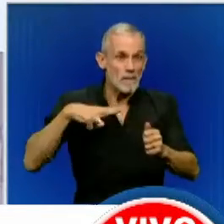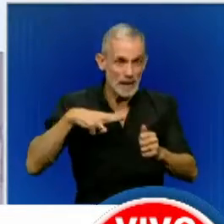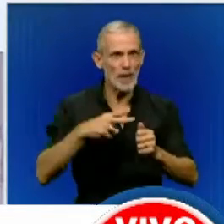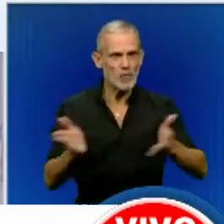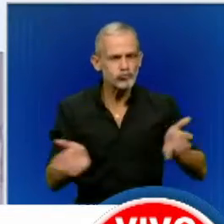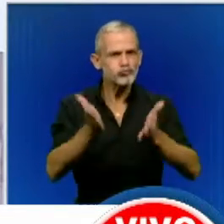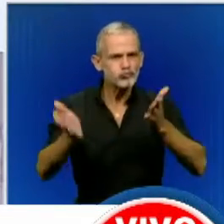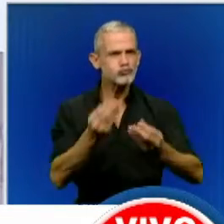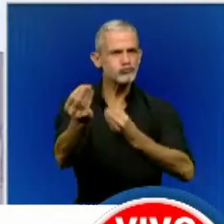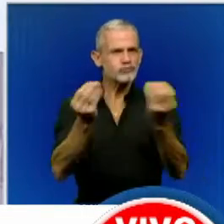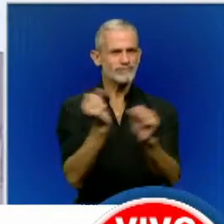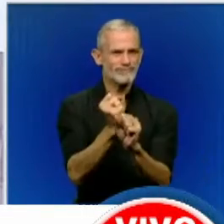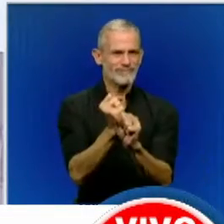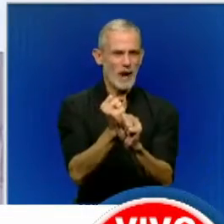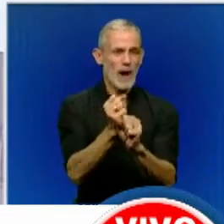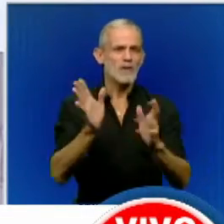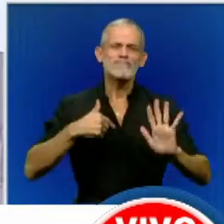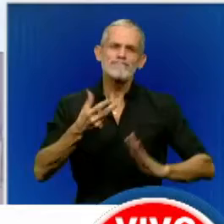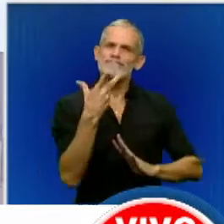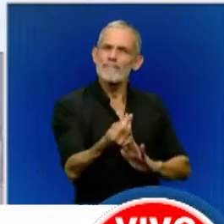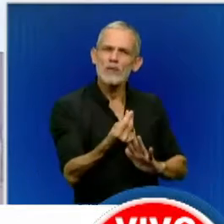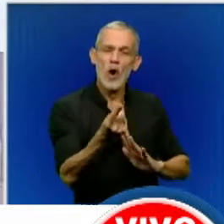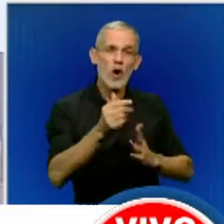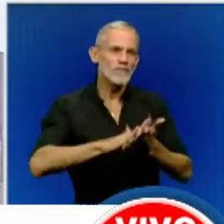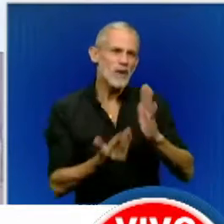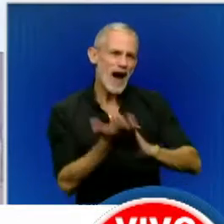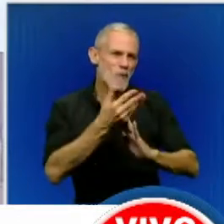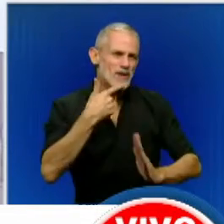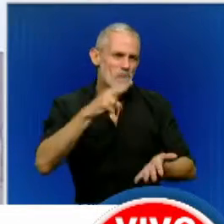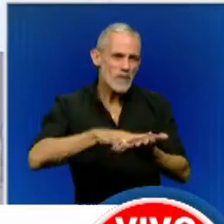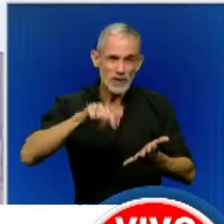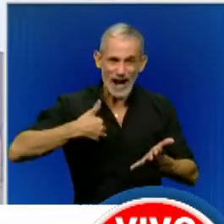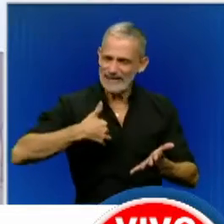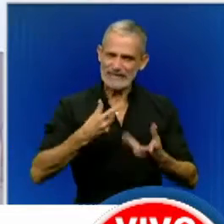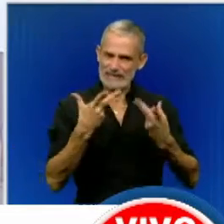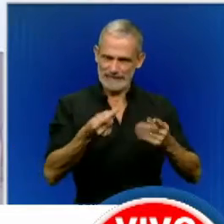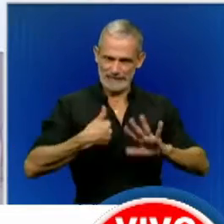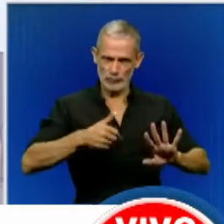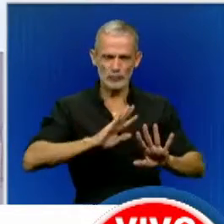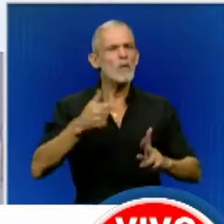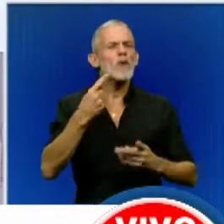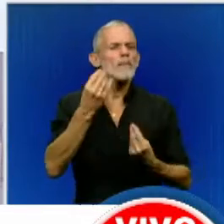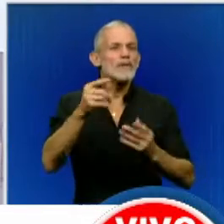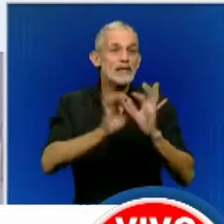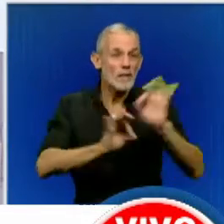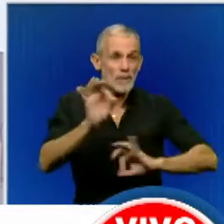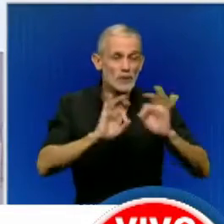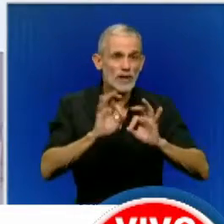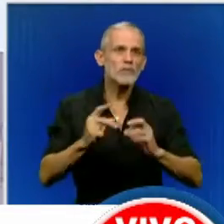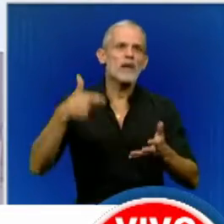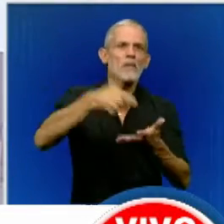nuestro dictamen de rechazo a este nuevo aumento de impuestos en Argentina, diciendo que este es un proyecto de